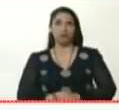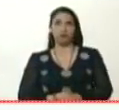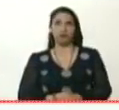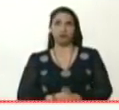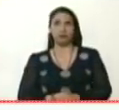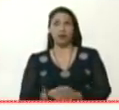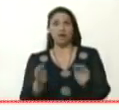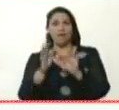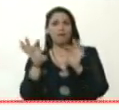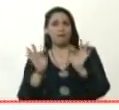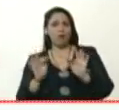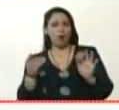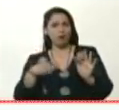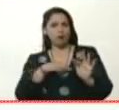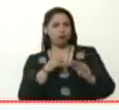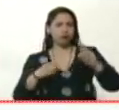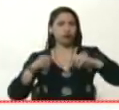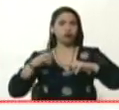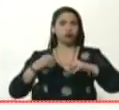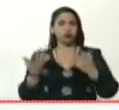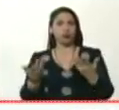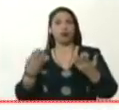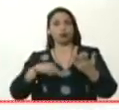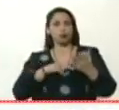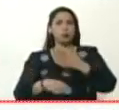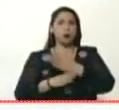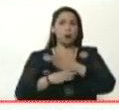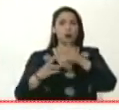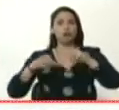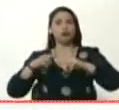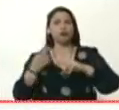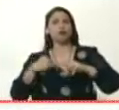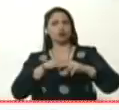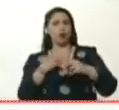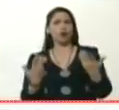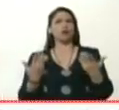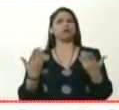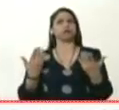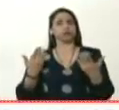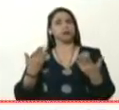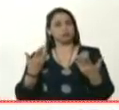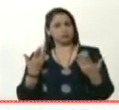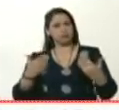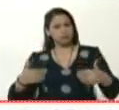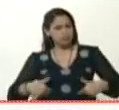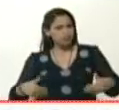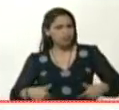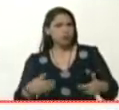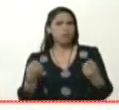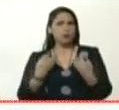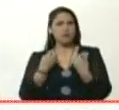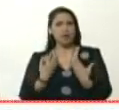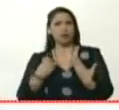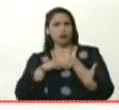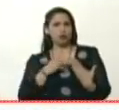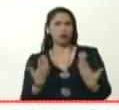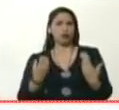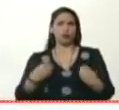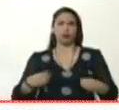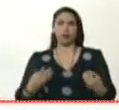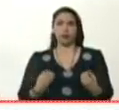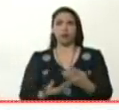Es un modelo que estamos construyendo, un modelo que vamos a construir, que vamos a parir, lo vamos a parir bien. No tenemos duda. Gracias.